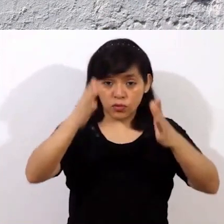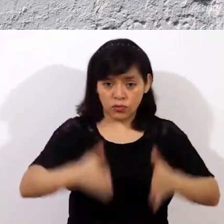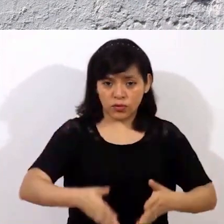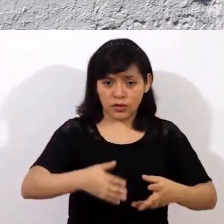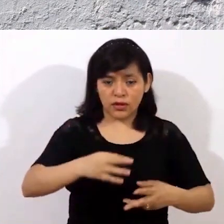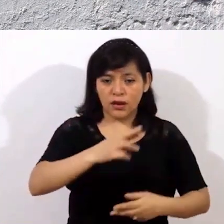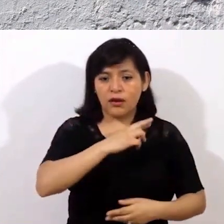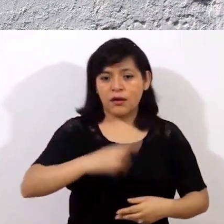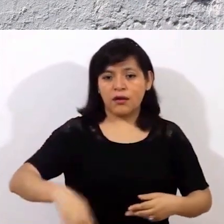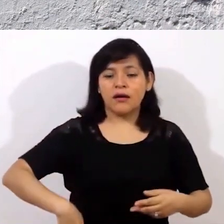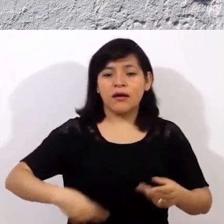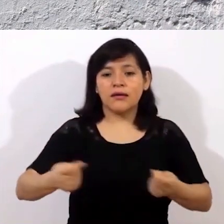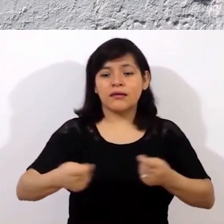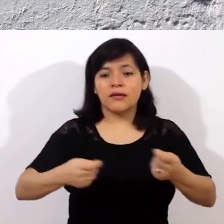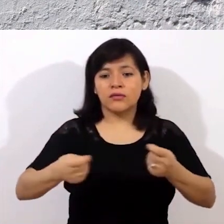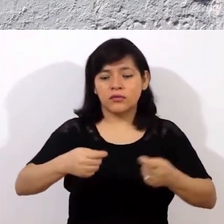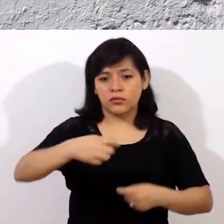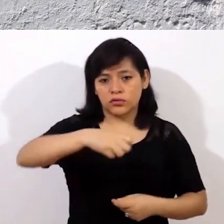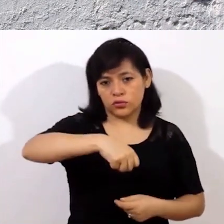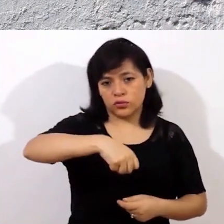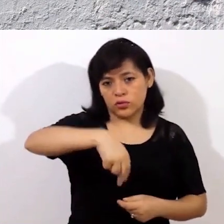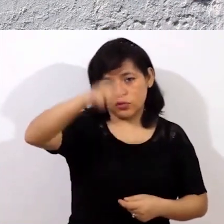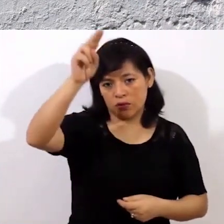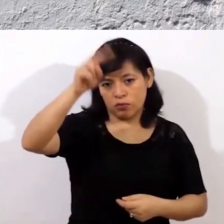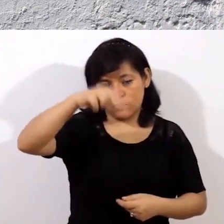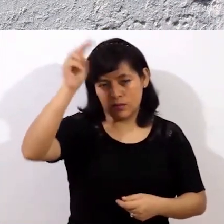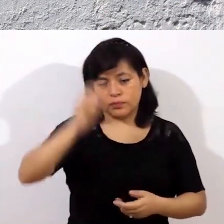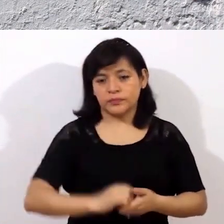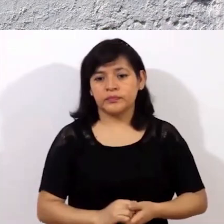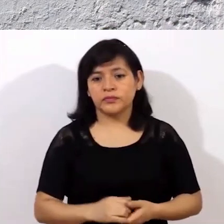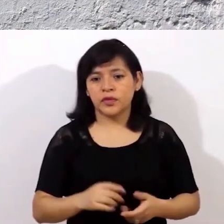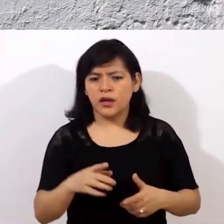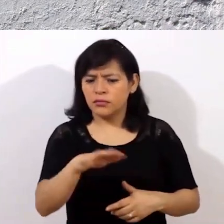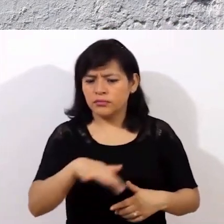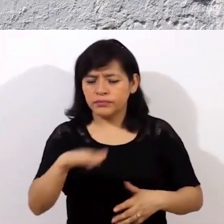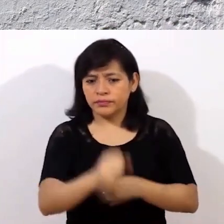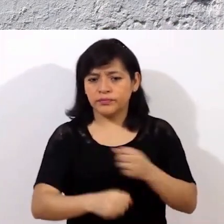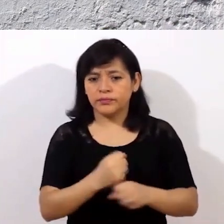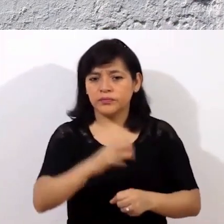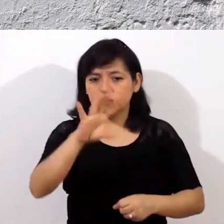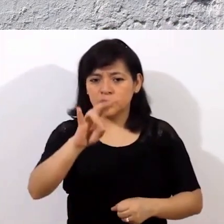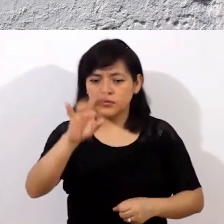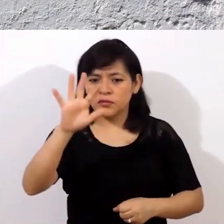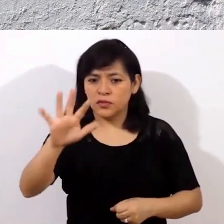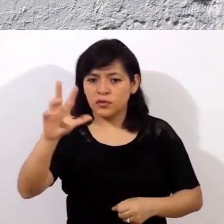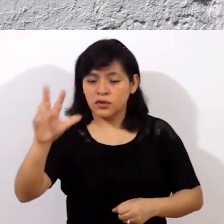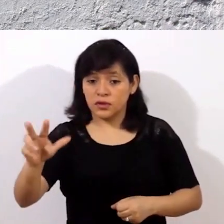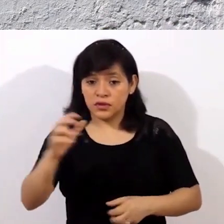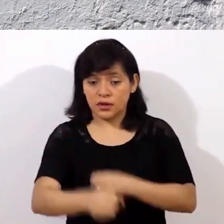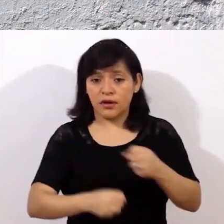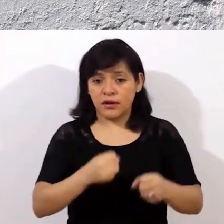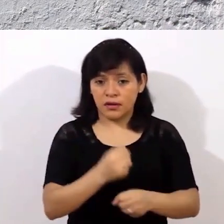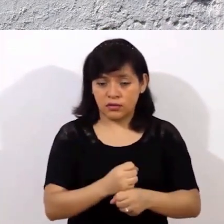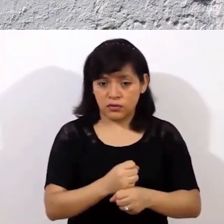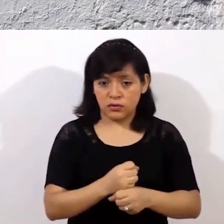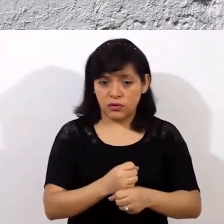profecía, aunque toda la profecía abarca e involucra el tiempo desde el año 753 hasta el